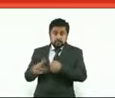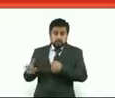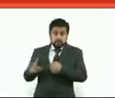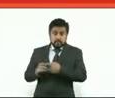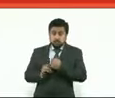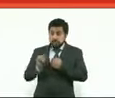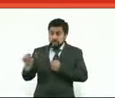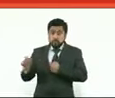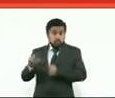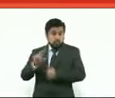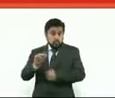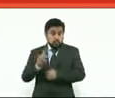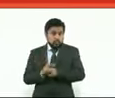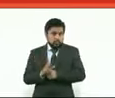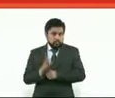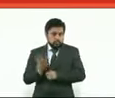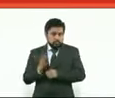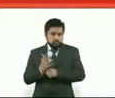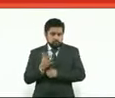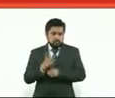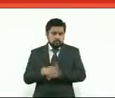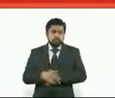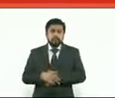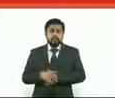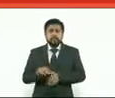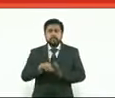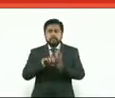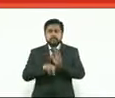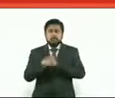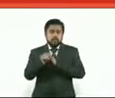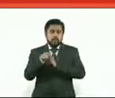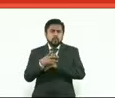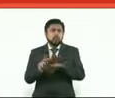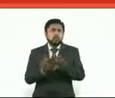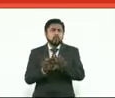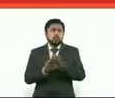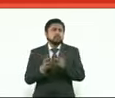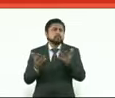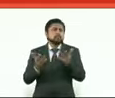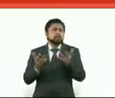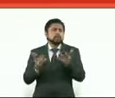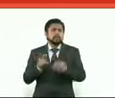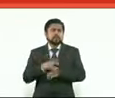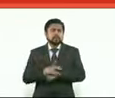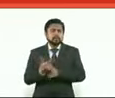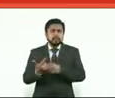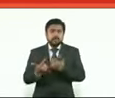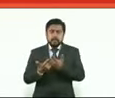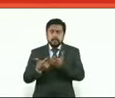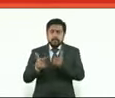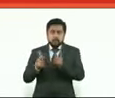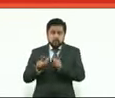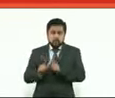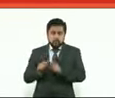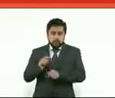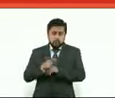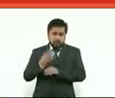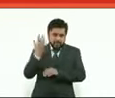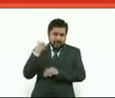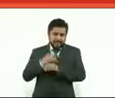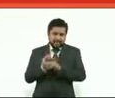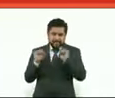eso decías, Benjamín, me supongo que tú te hubieras quedado en ese, en ese grupo de allá atrás, que no le hubieras dado tanta